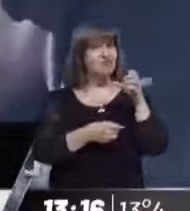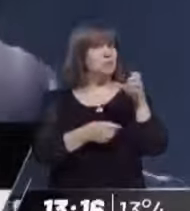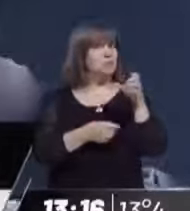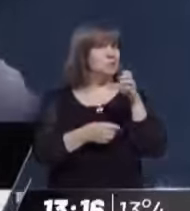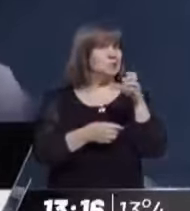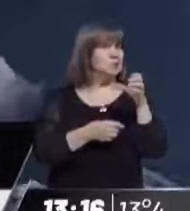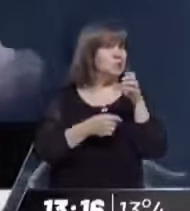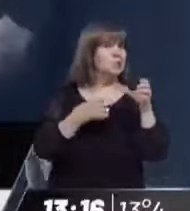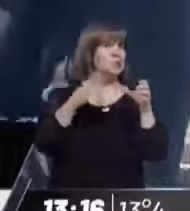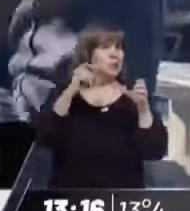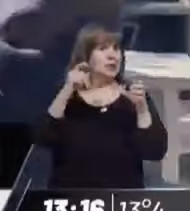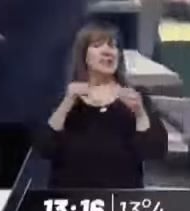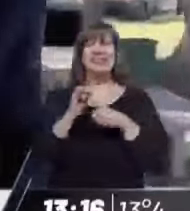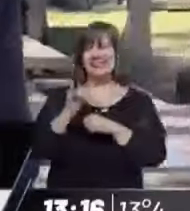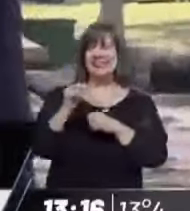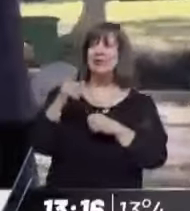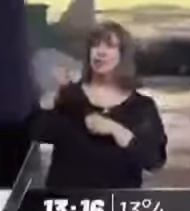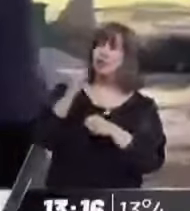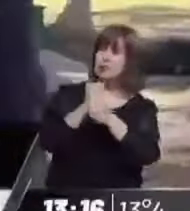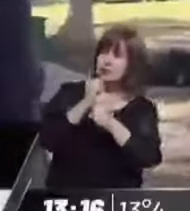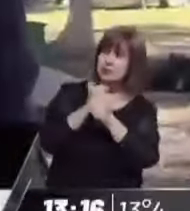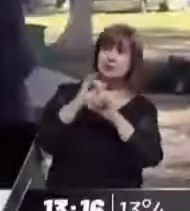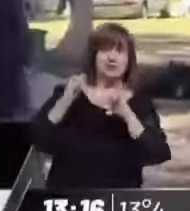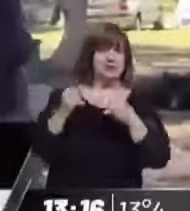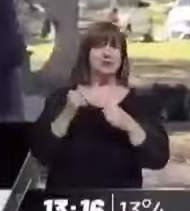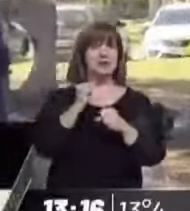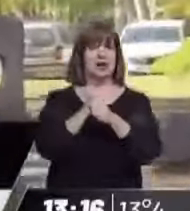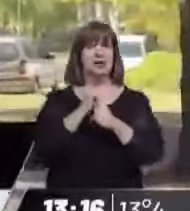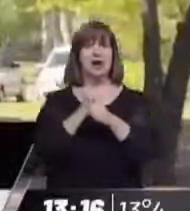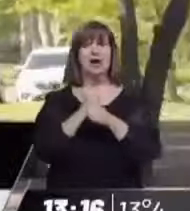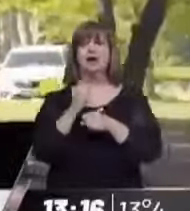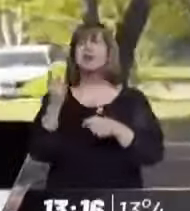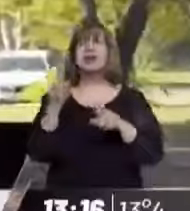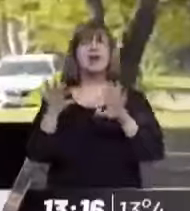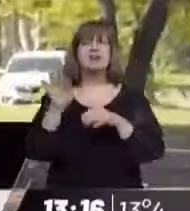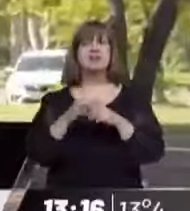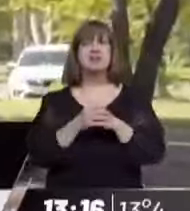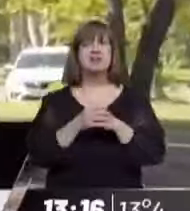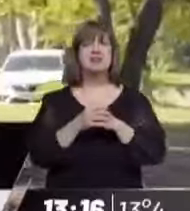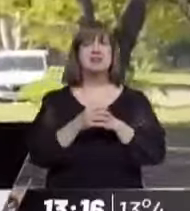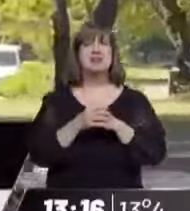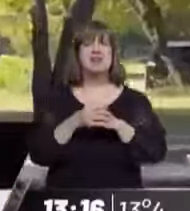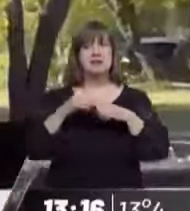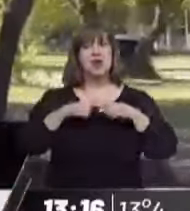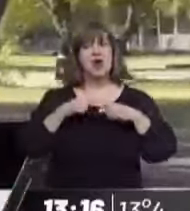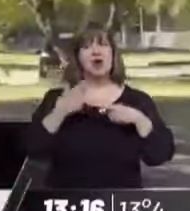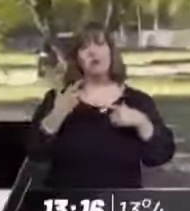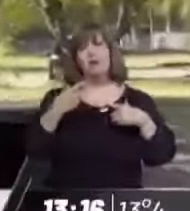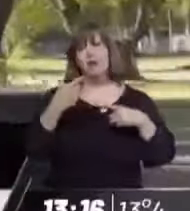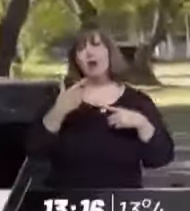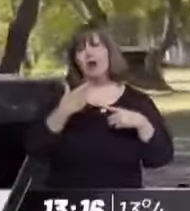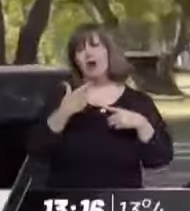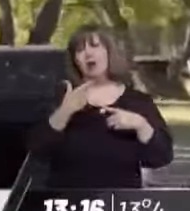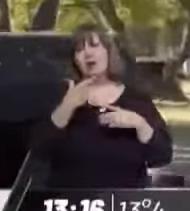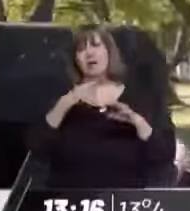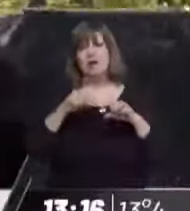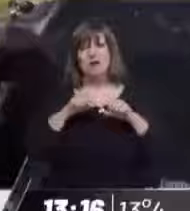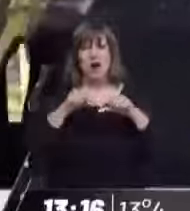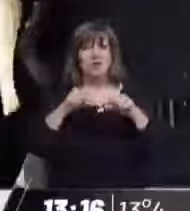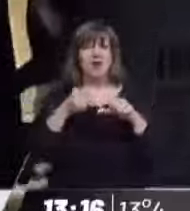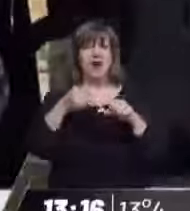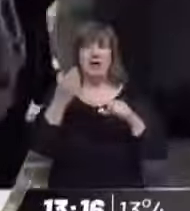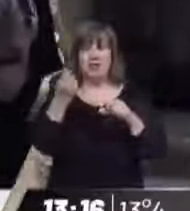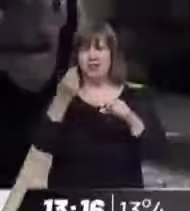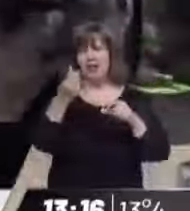coca. La felicito. ¿Usted trabaja? Sí. Entonces tiene que festejar. ¿En qué trabaja, señorita? En un minimarket. Sos, bueno, ¿no? Chicos del